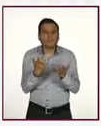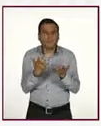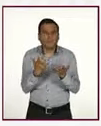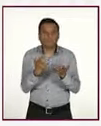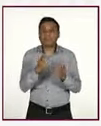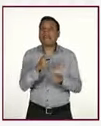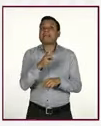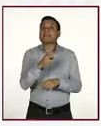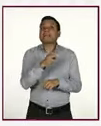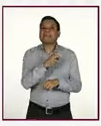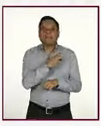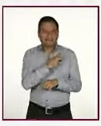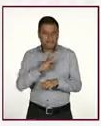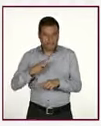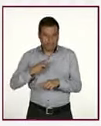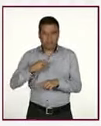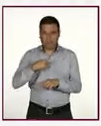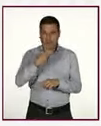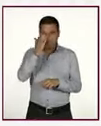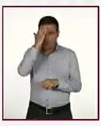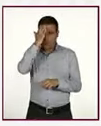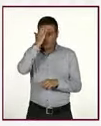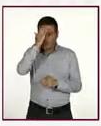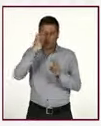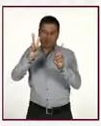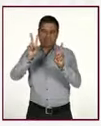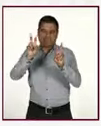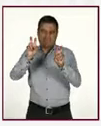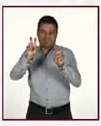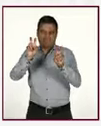bajar estos conocimientos especializados, ¿no?,